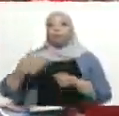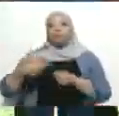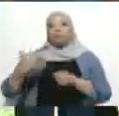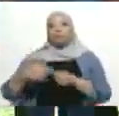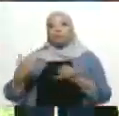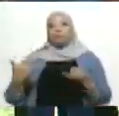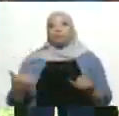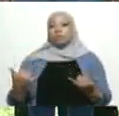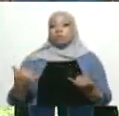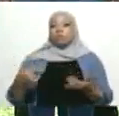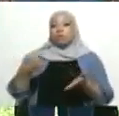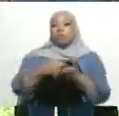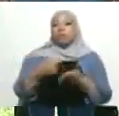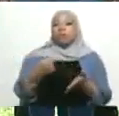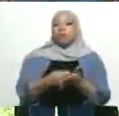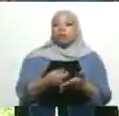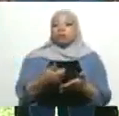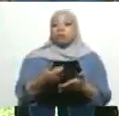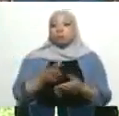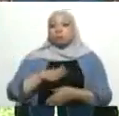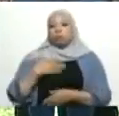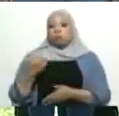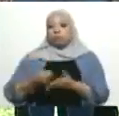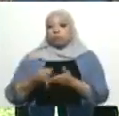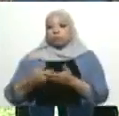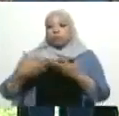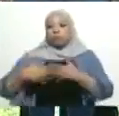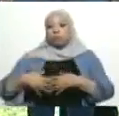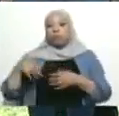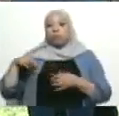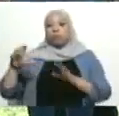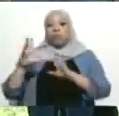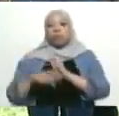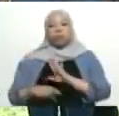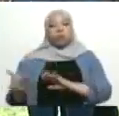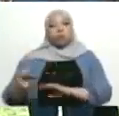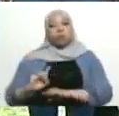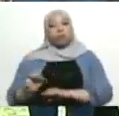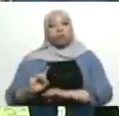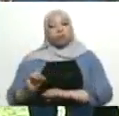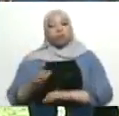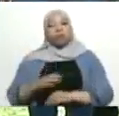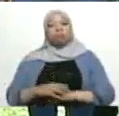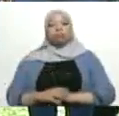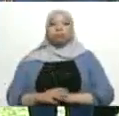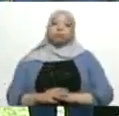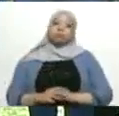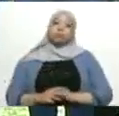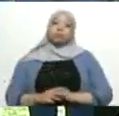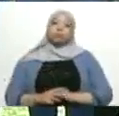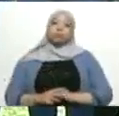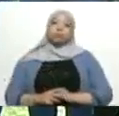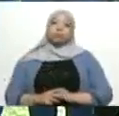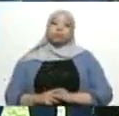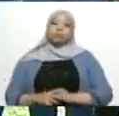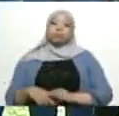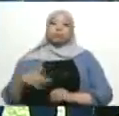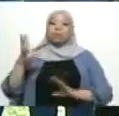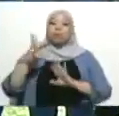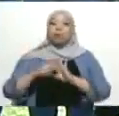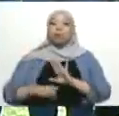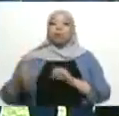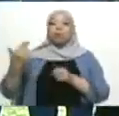páguelo. Páguelo, pues, pero no te lo vas a llevar robado, no vale. No, no te lo... bastante petróleo robado